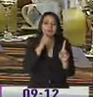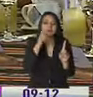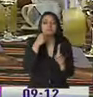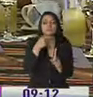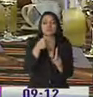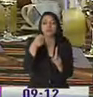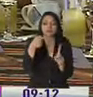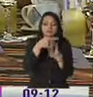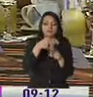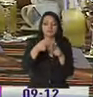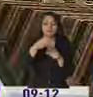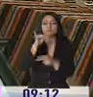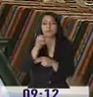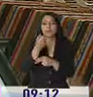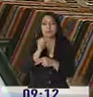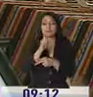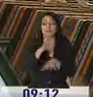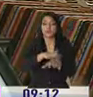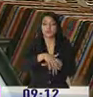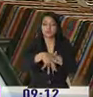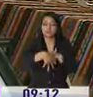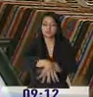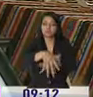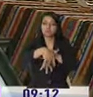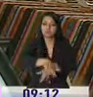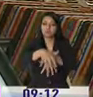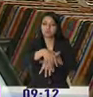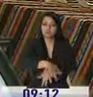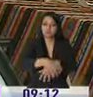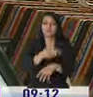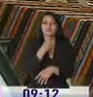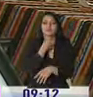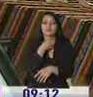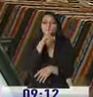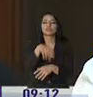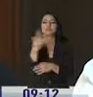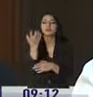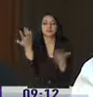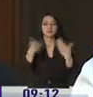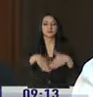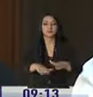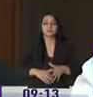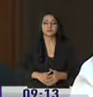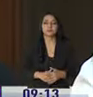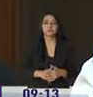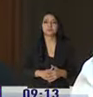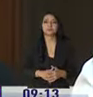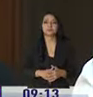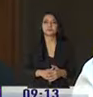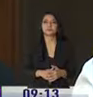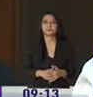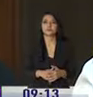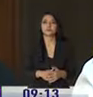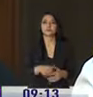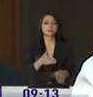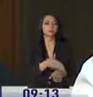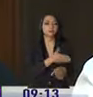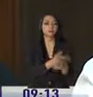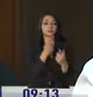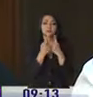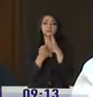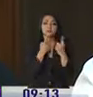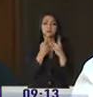Jimpic, procesado por protestar durante el levantamiento indígena de agosto del 2015. Lo ha hecho sin la necesidad de iniciar el